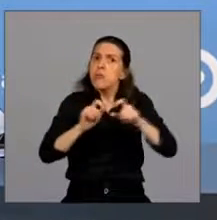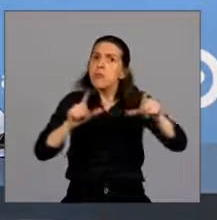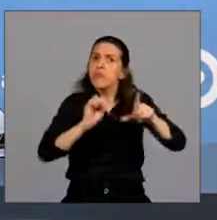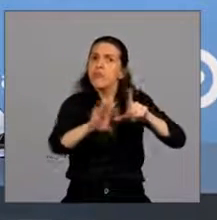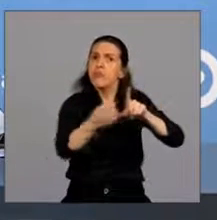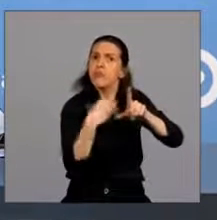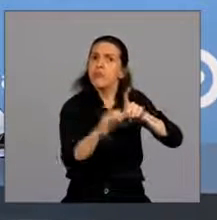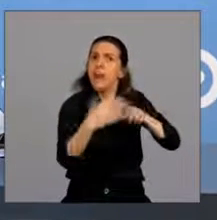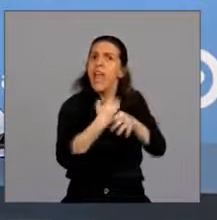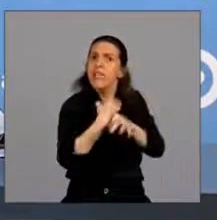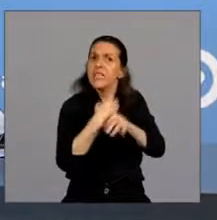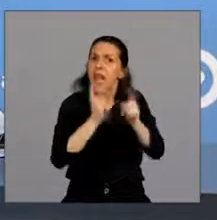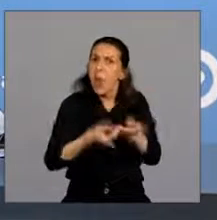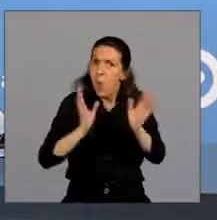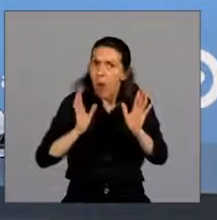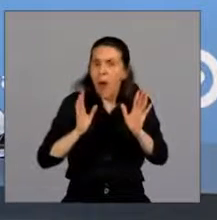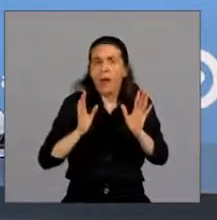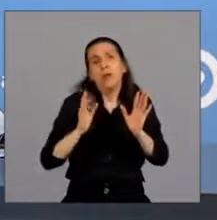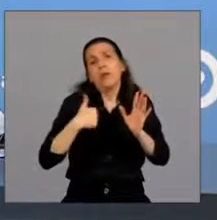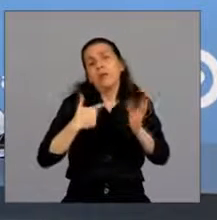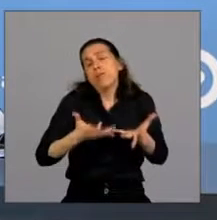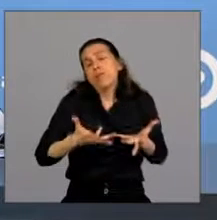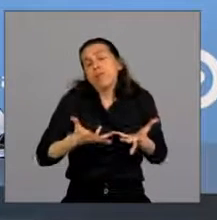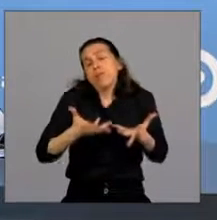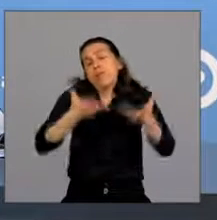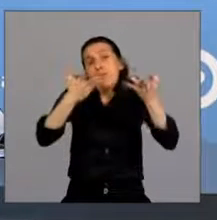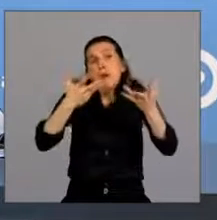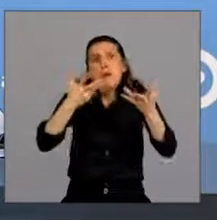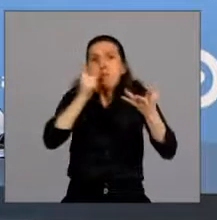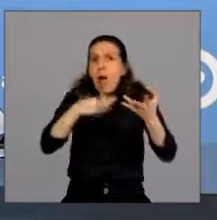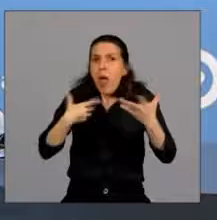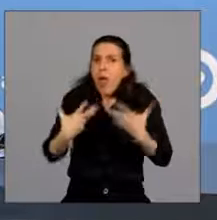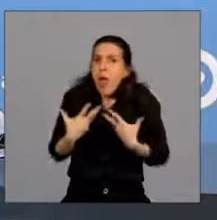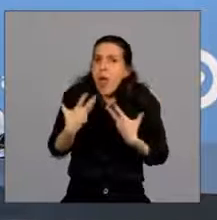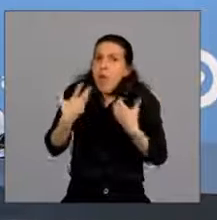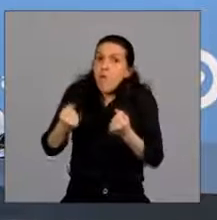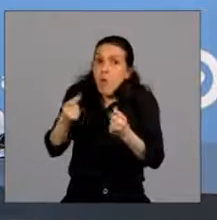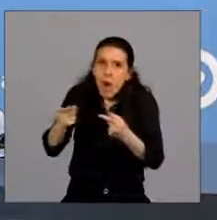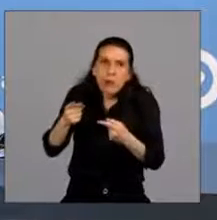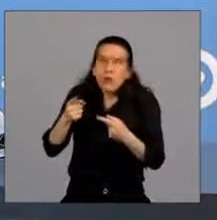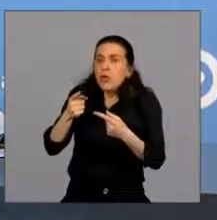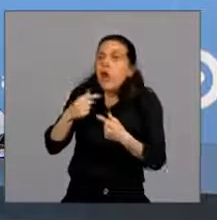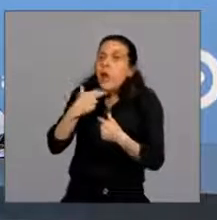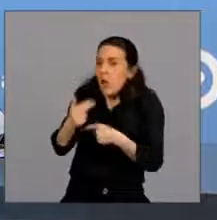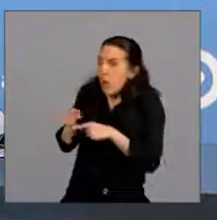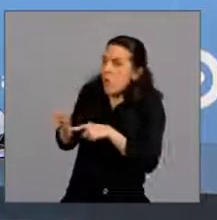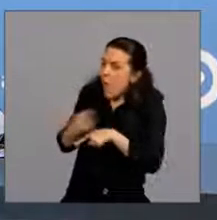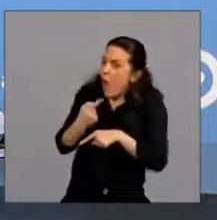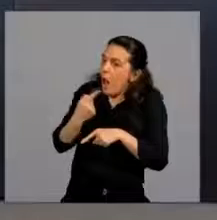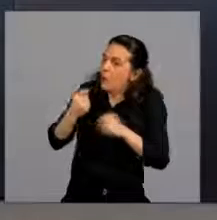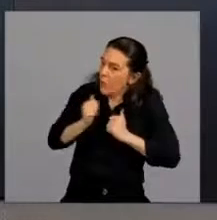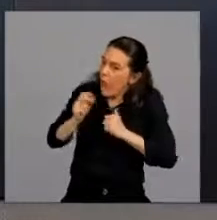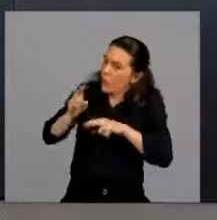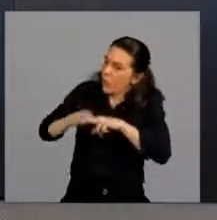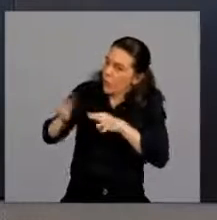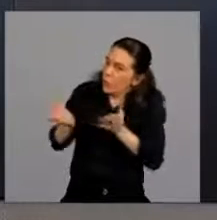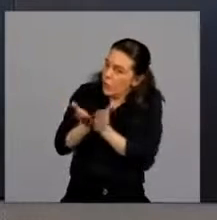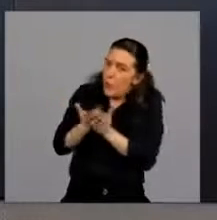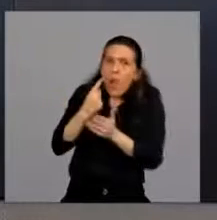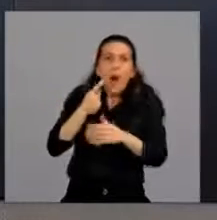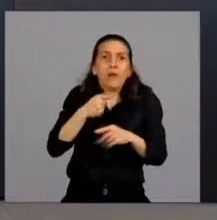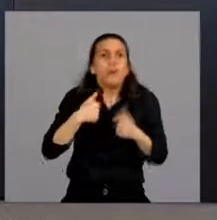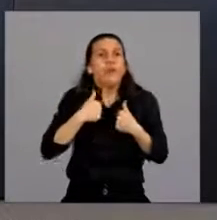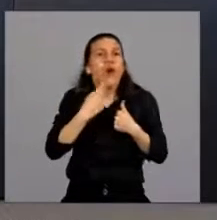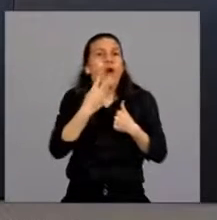están capacitándose. Y ahí también destacamos el esfuerzo de los padres, ¿no? Sabemos lo que es para los padres, lo que cuesta hacer que los chicos se sienten, sobre todo los más chiquitos. Yo tengo una hija